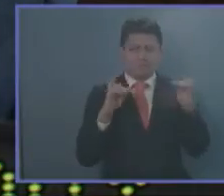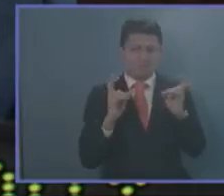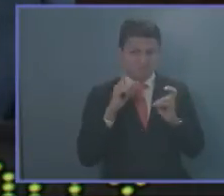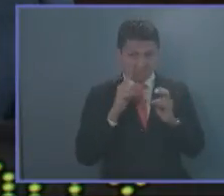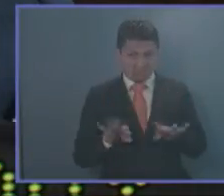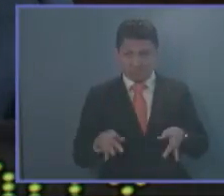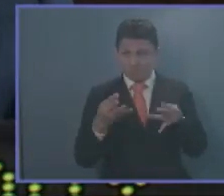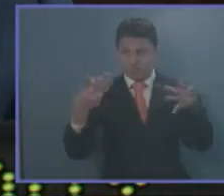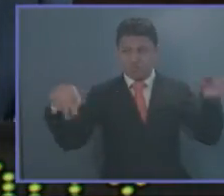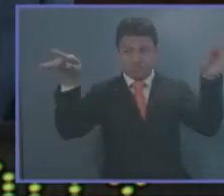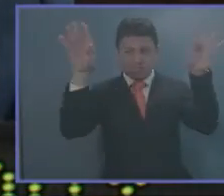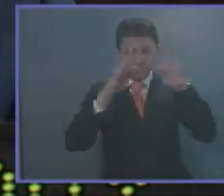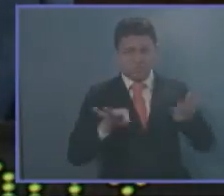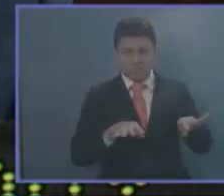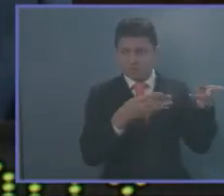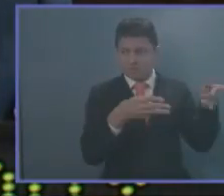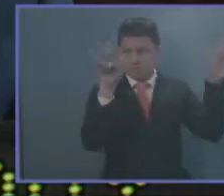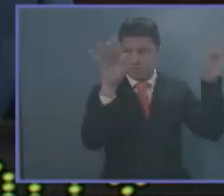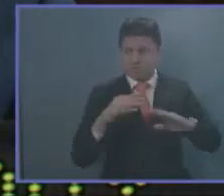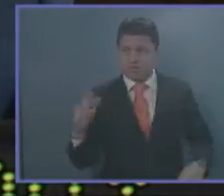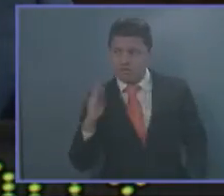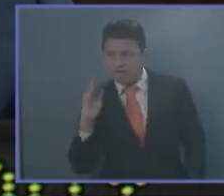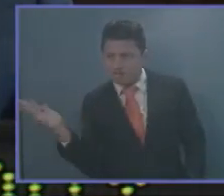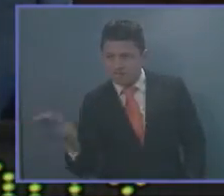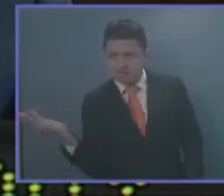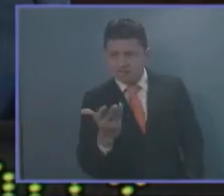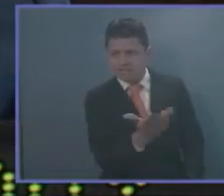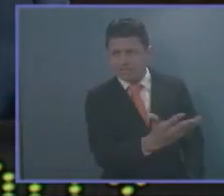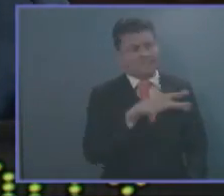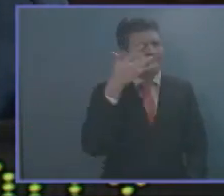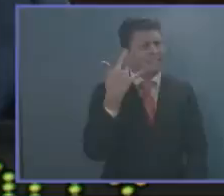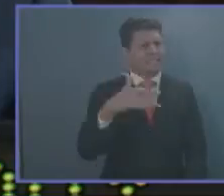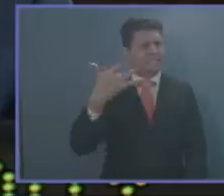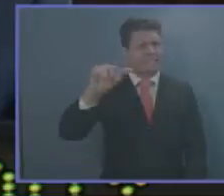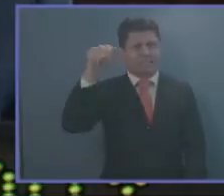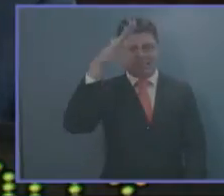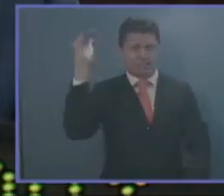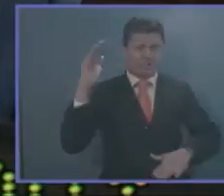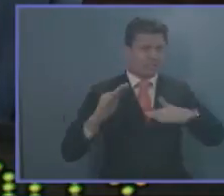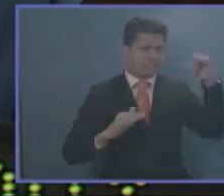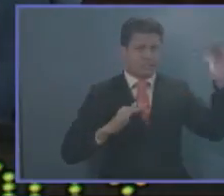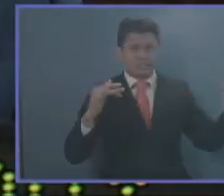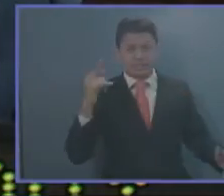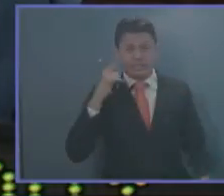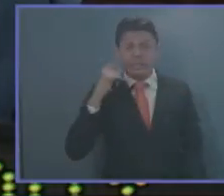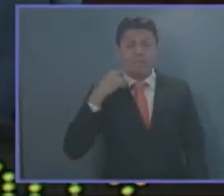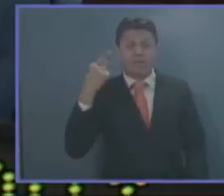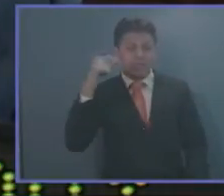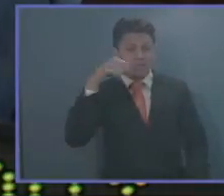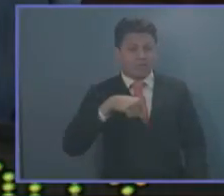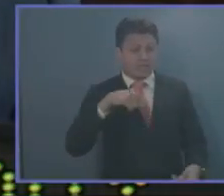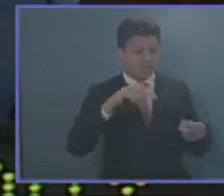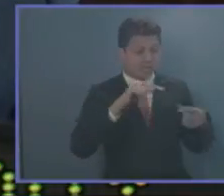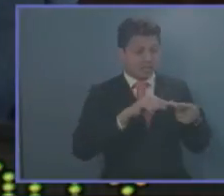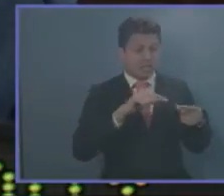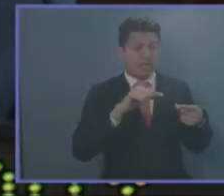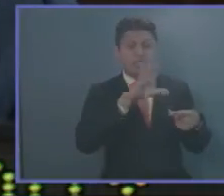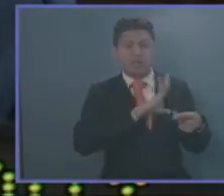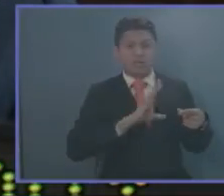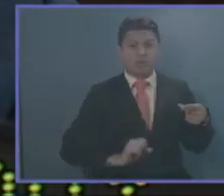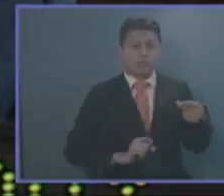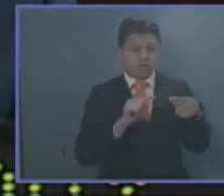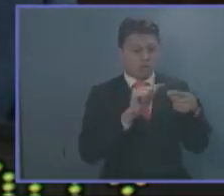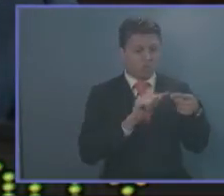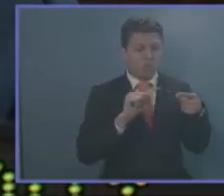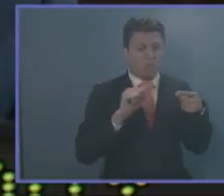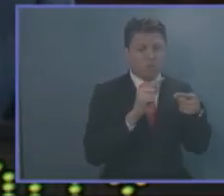es grave en nuestro territorio. A nivel internacional, se maneja que El Salvador es el segundo país más deforestado